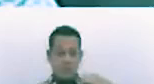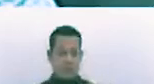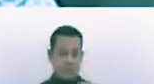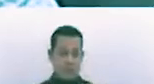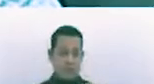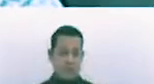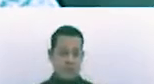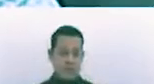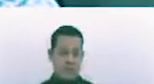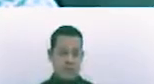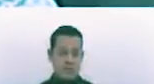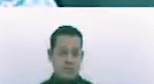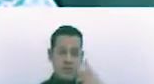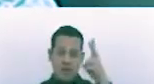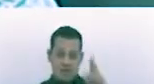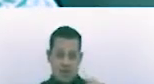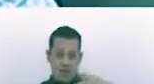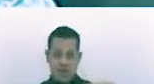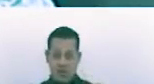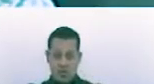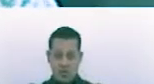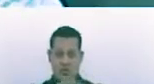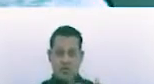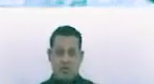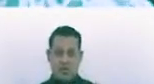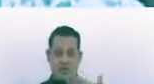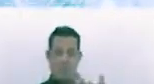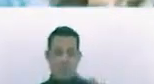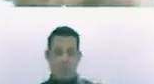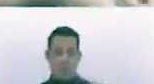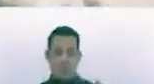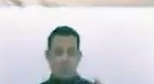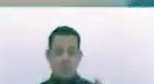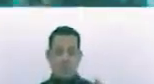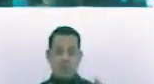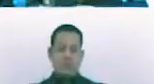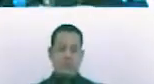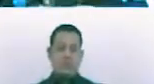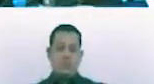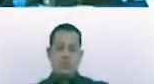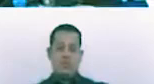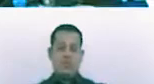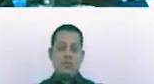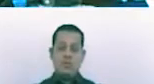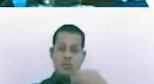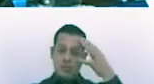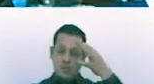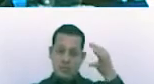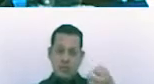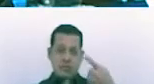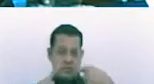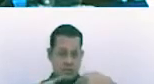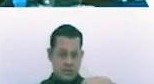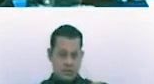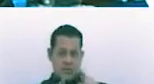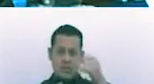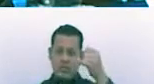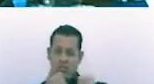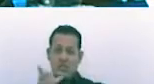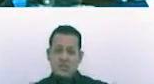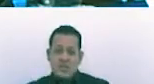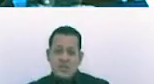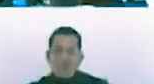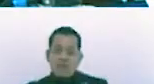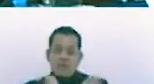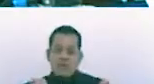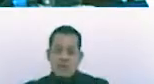a convivir con el mismo corrupto que les vio nacer. Gracias, presidente. Yo creo que siempre hay que hacer un último intento